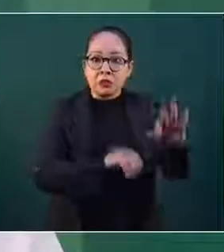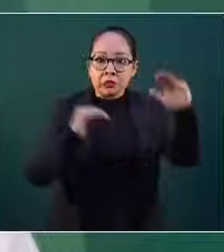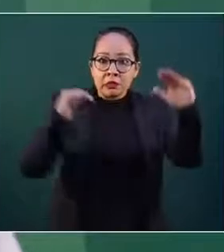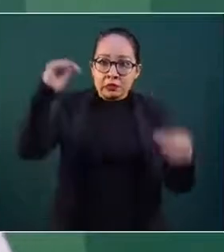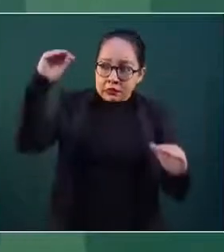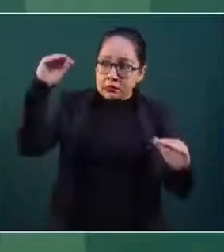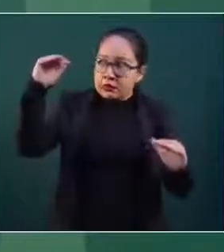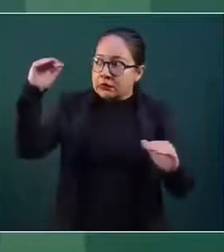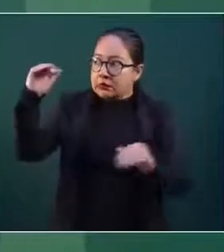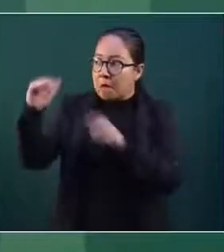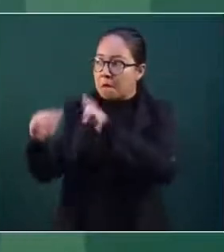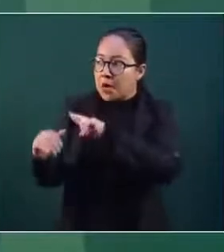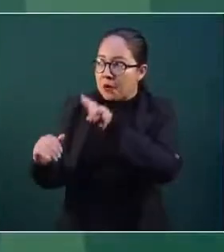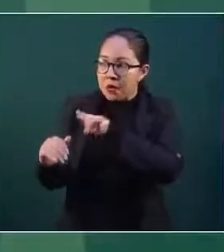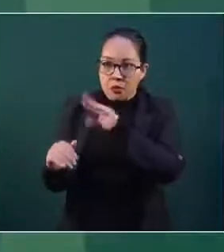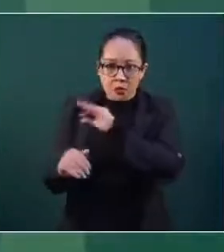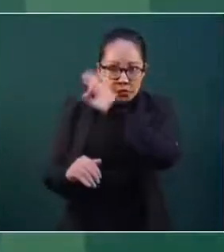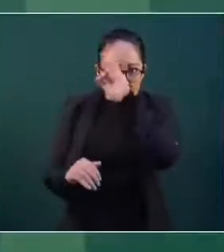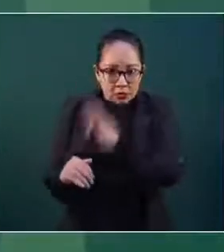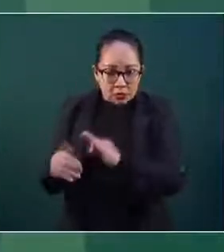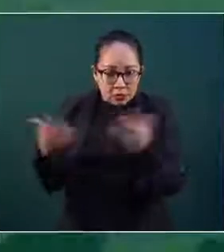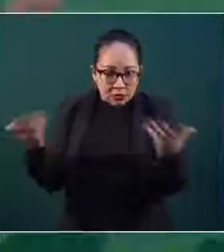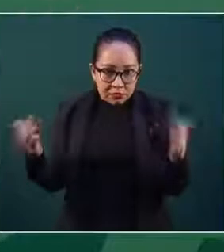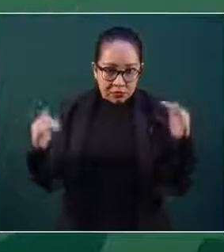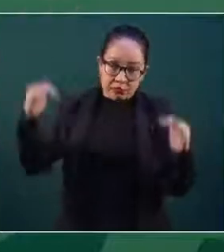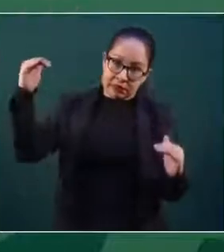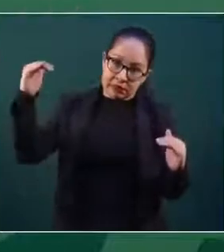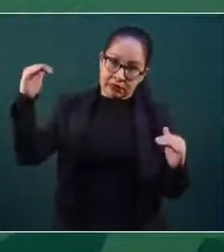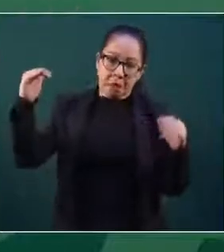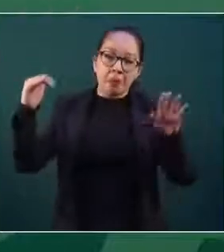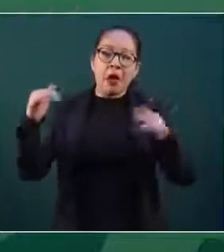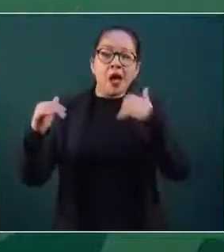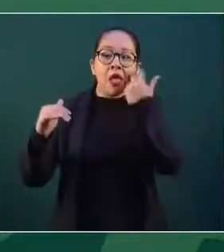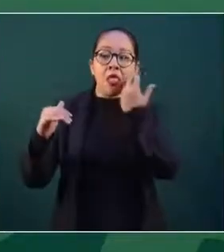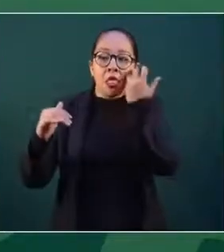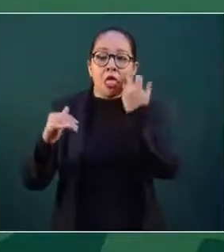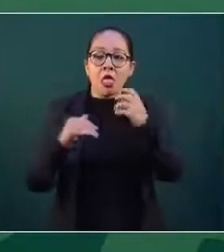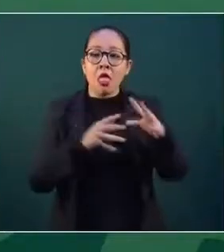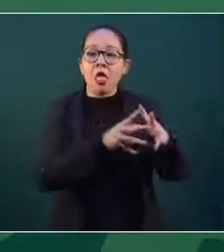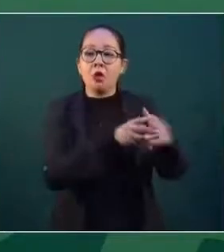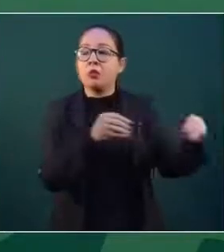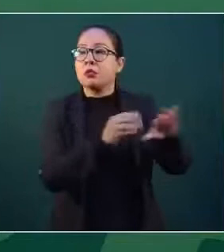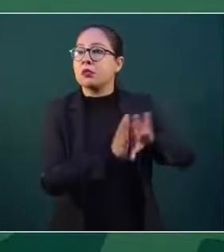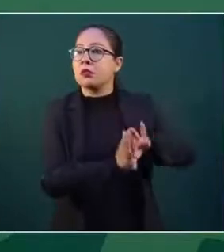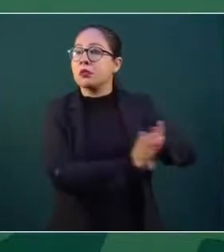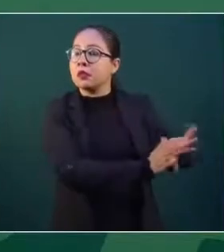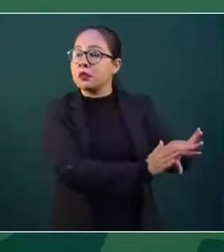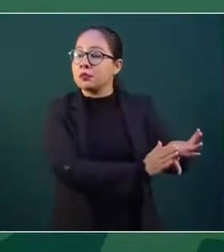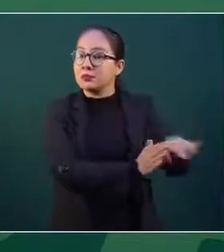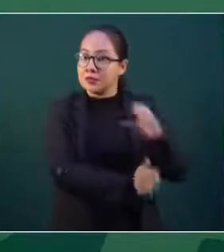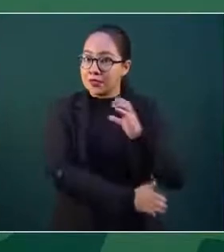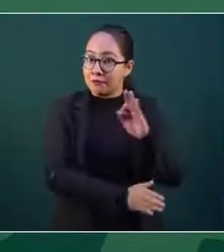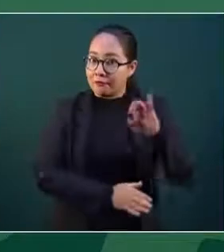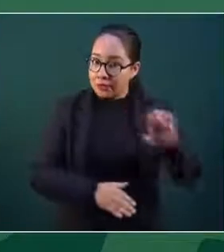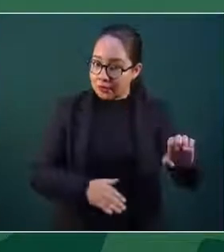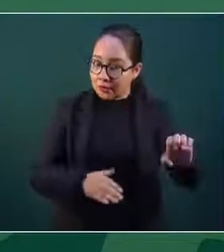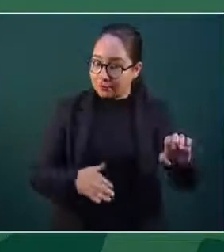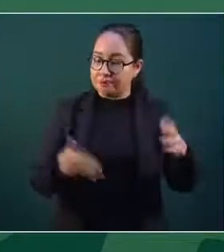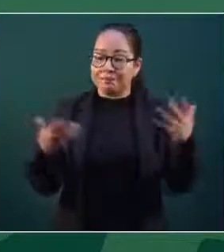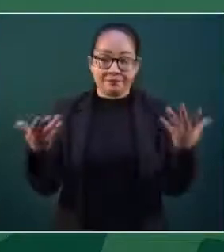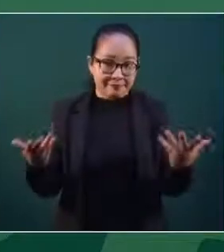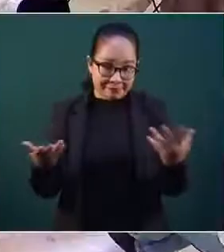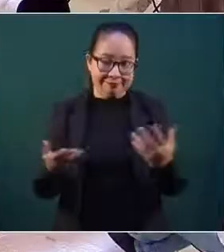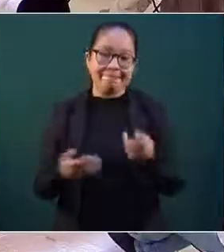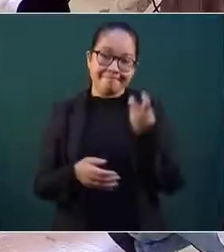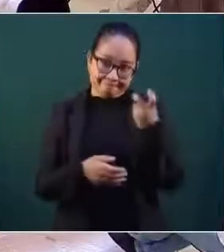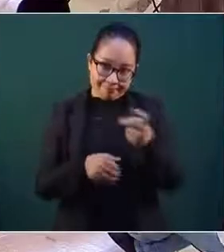las privadas el 90%. Iba a desaparecer la Comisión Federal de Electricidad. Entonces, para eso es